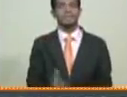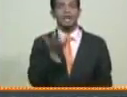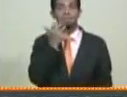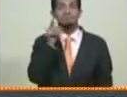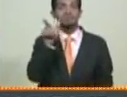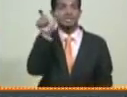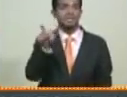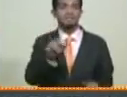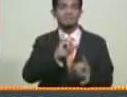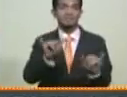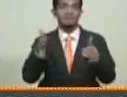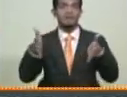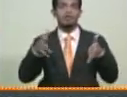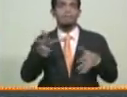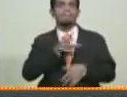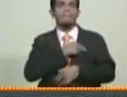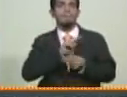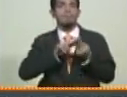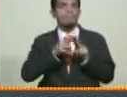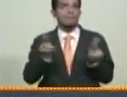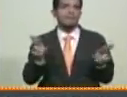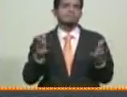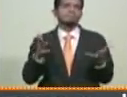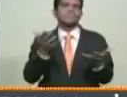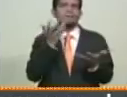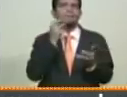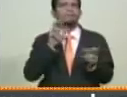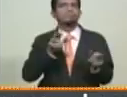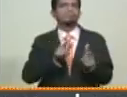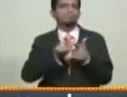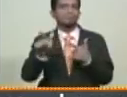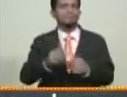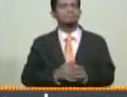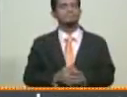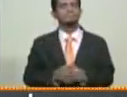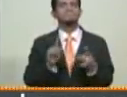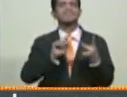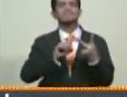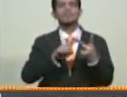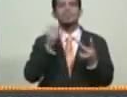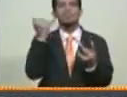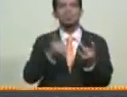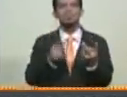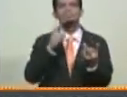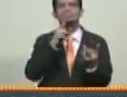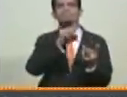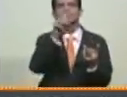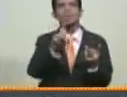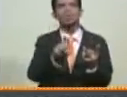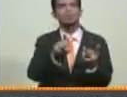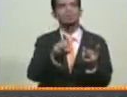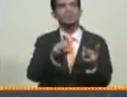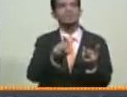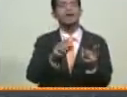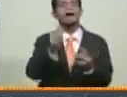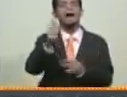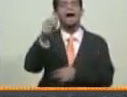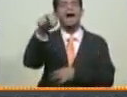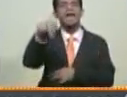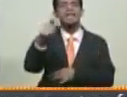Paz. Siguiente pregunta, por favor. La segunda y última pregunta la efectúa Jennifer Izquierdo por ANTV.